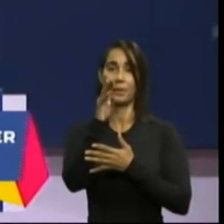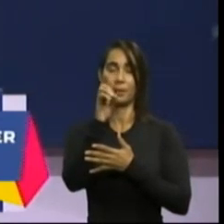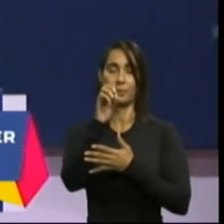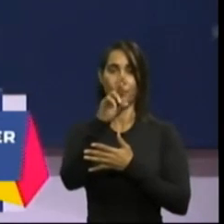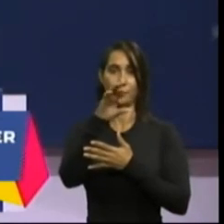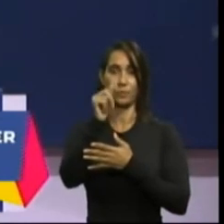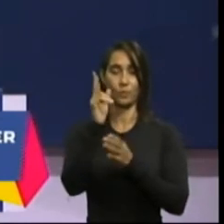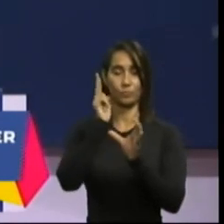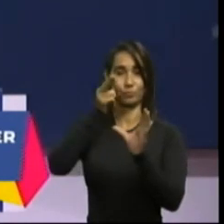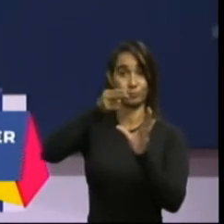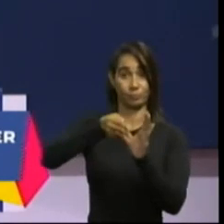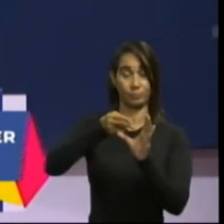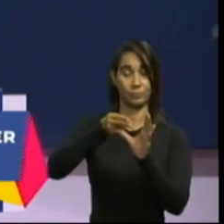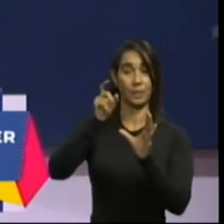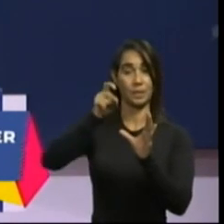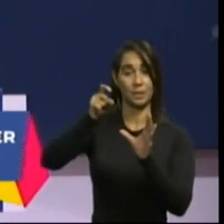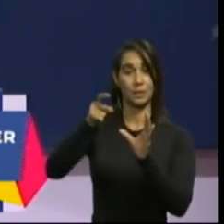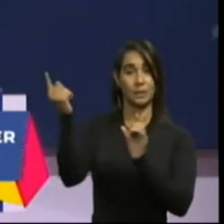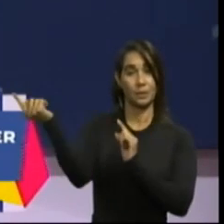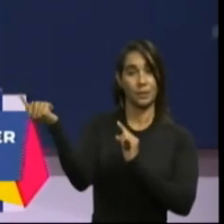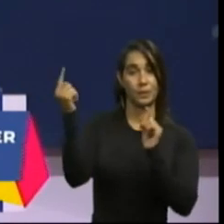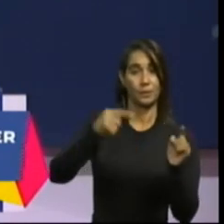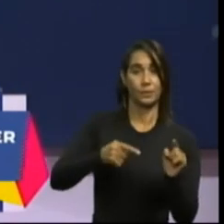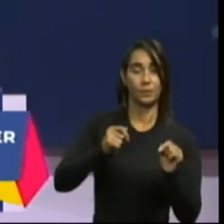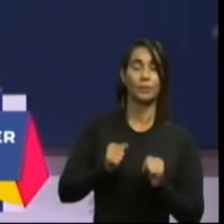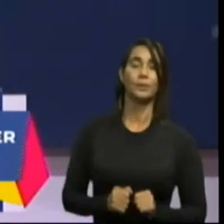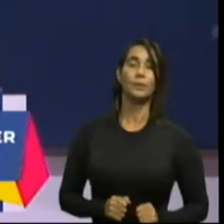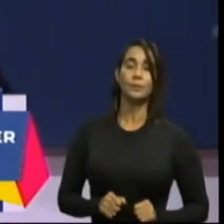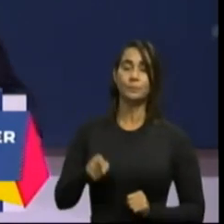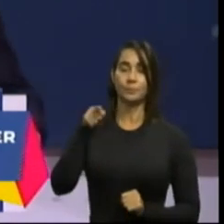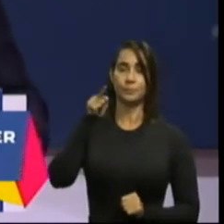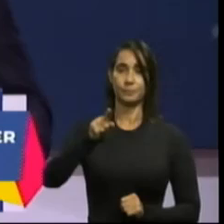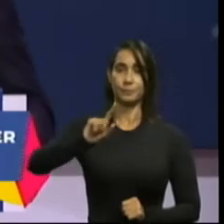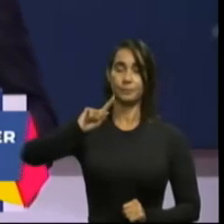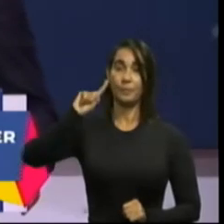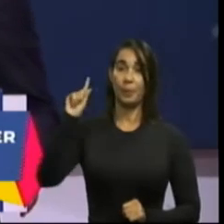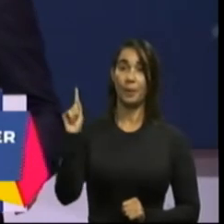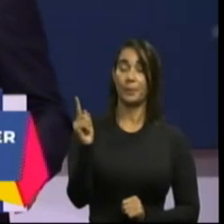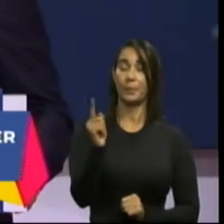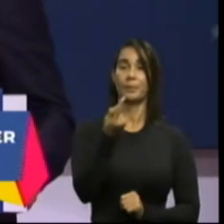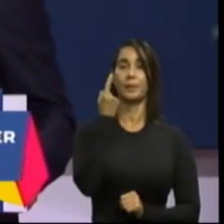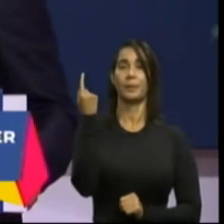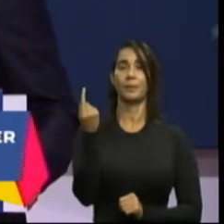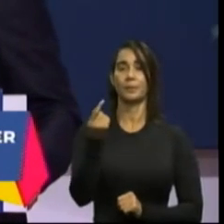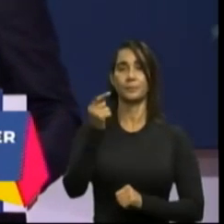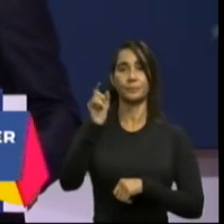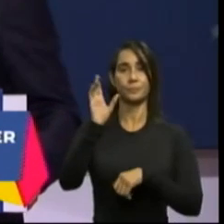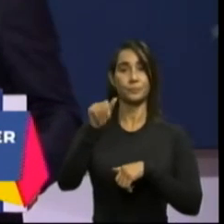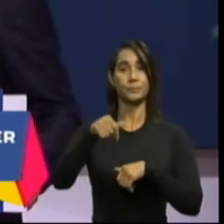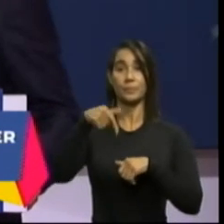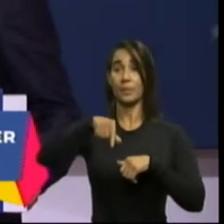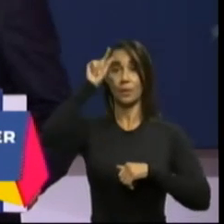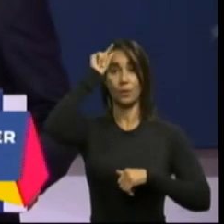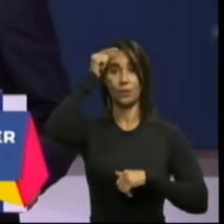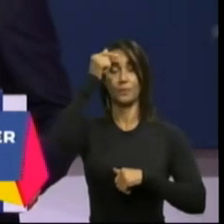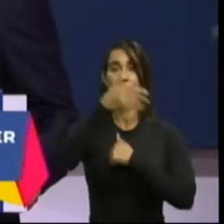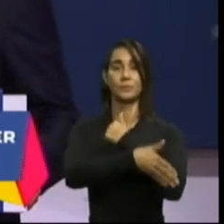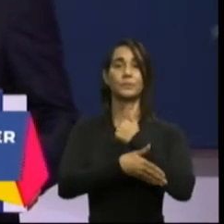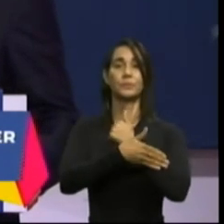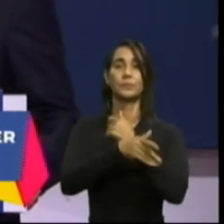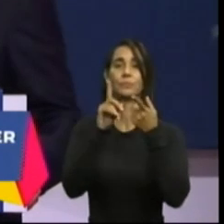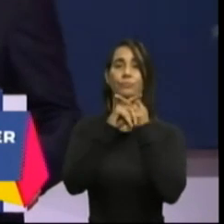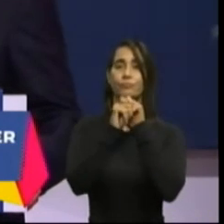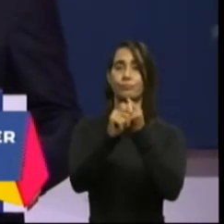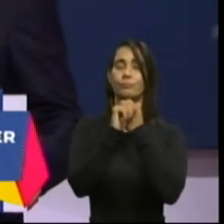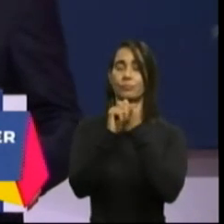abierta que depende de las materias primas importadas. Es la primera vez que nuestro gobierno no cuenta con un país